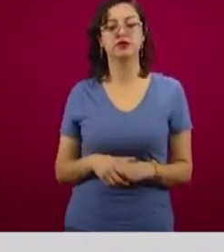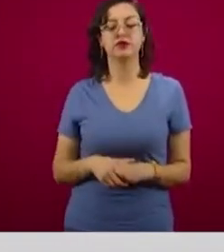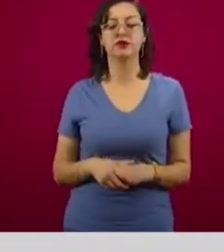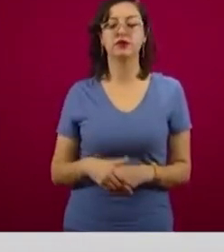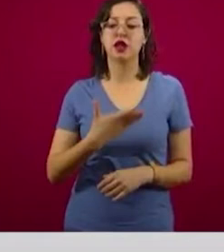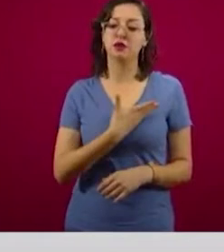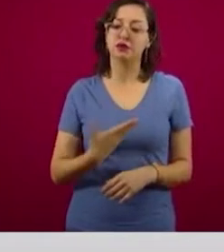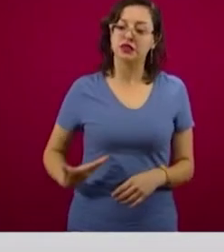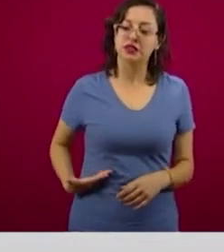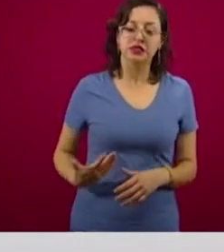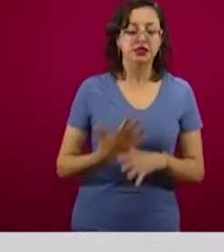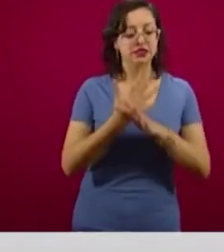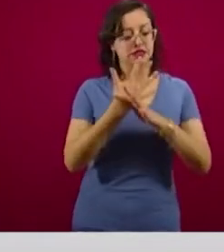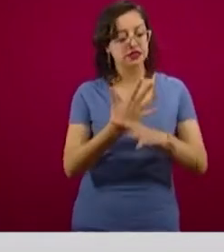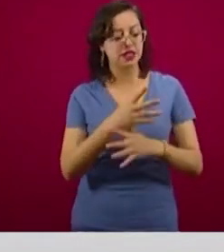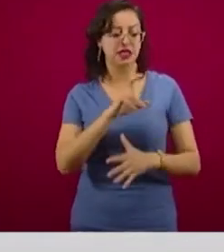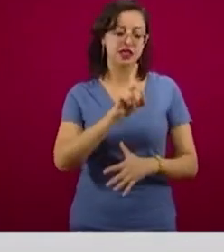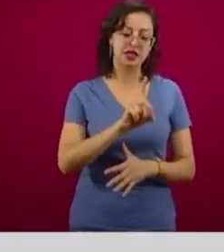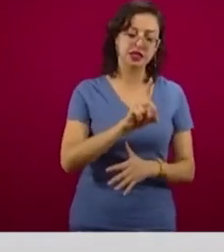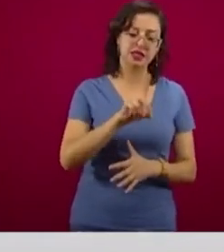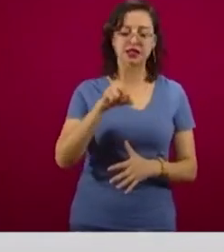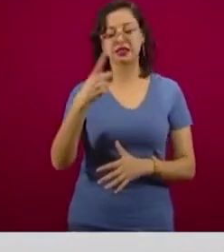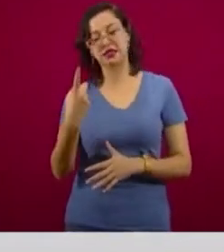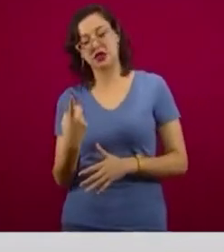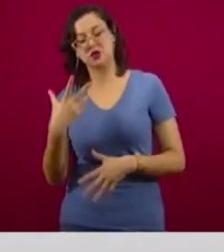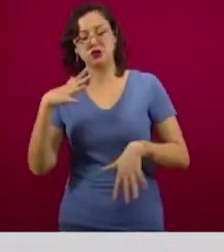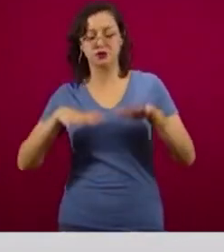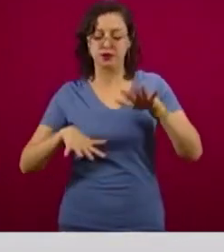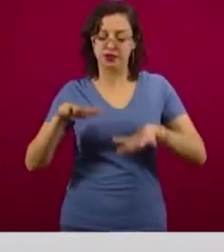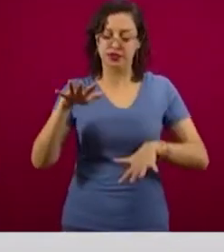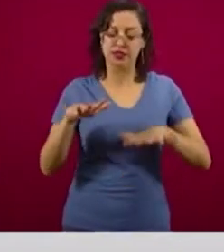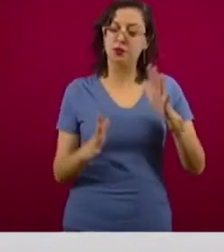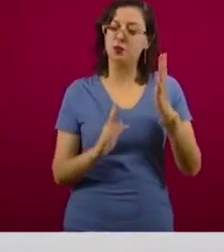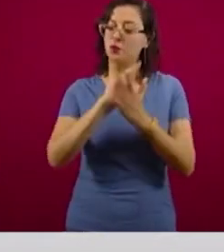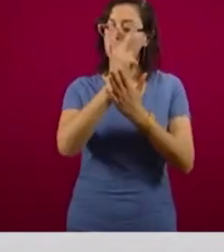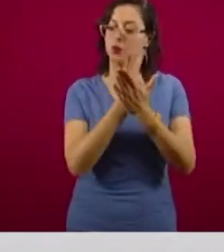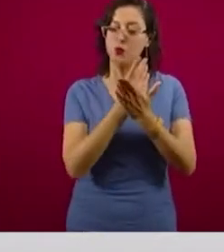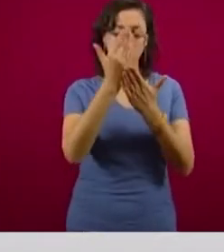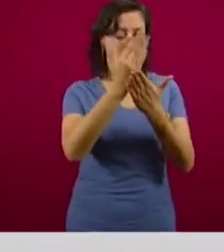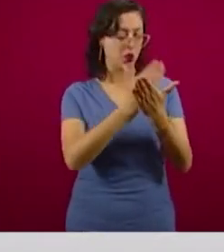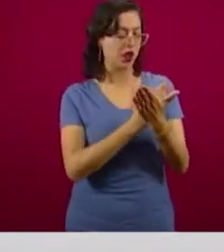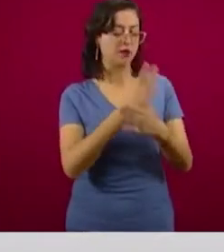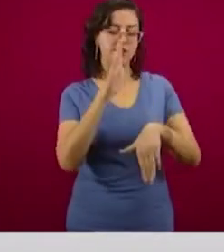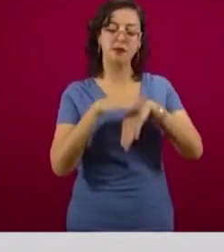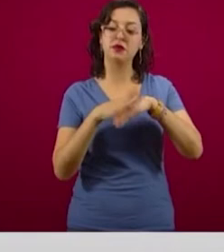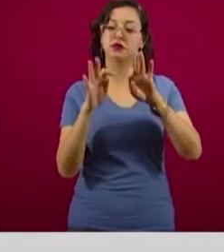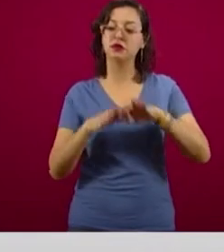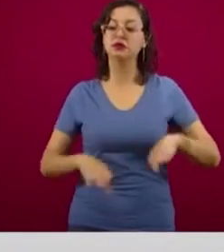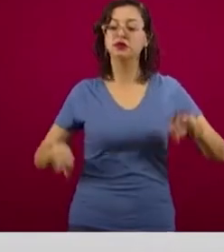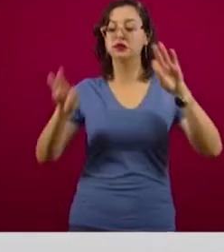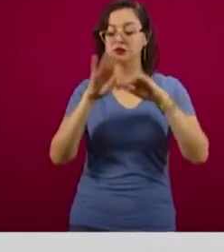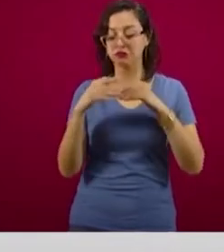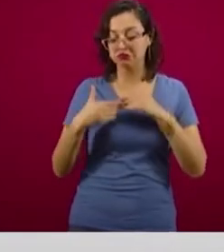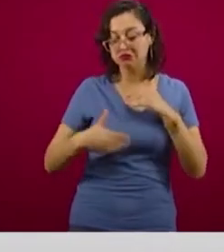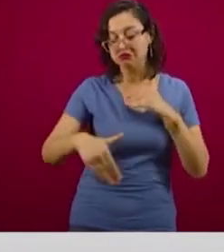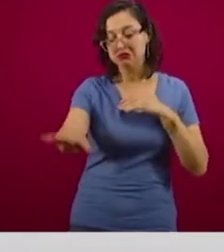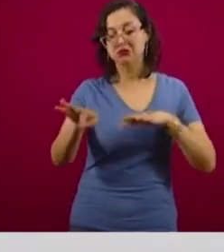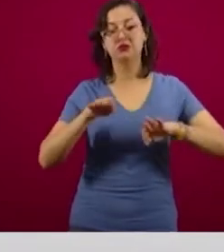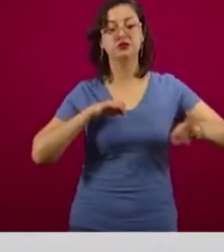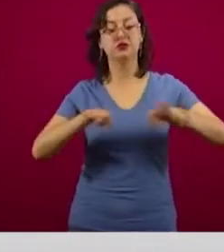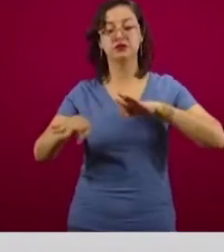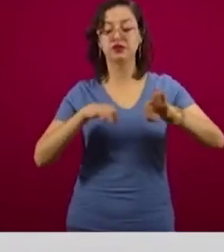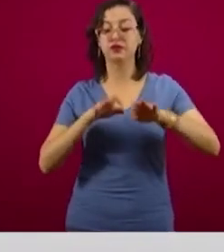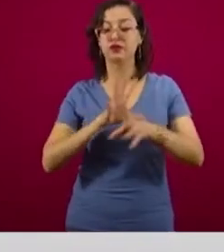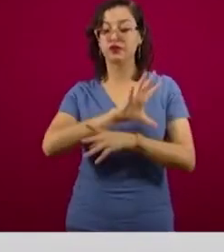veces 31, que son los programas más importantes que estamos desarrollando, y de esta manera integral